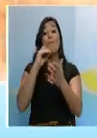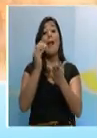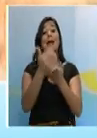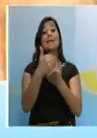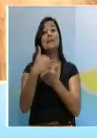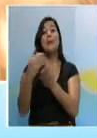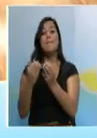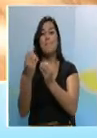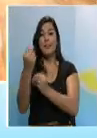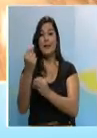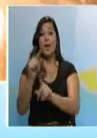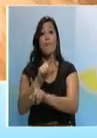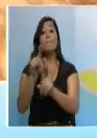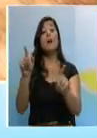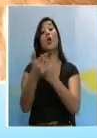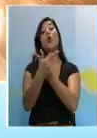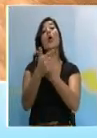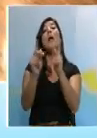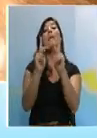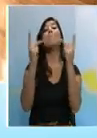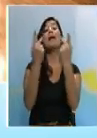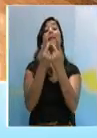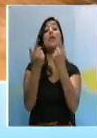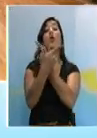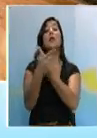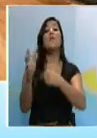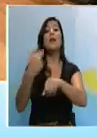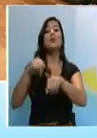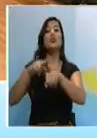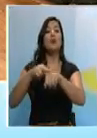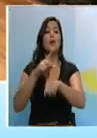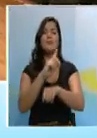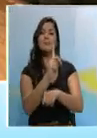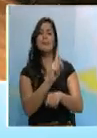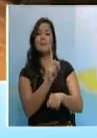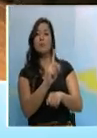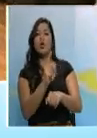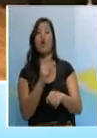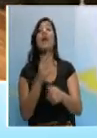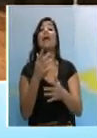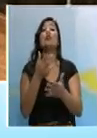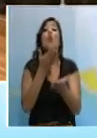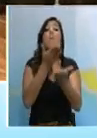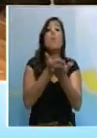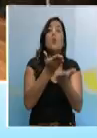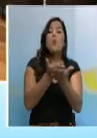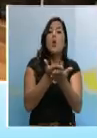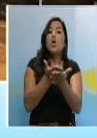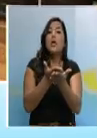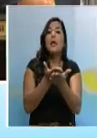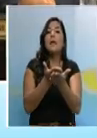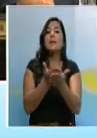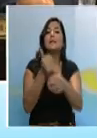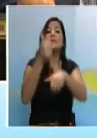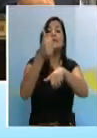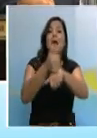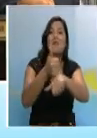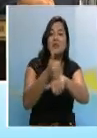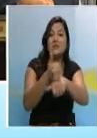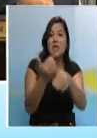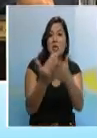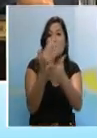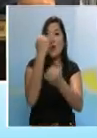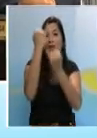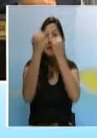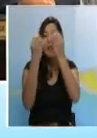que plantea la fracción de Liberación Nacional es definir una ruta más clara en cuanto a otros proyectos que impliquen